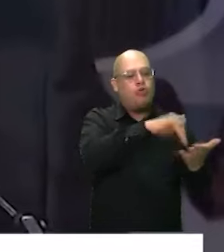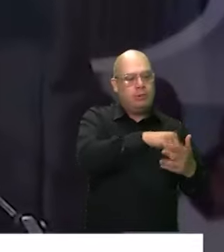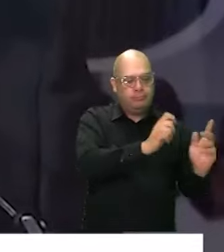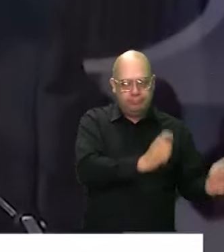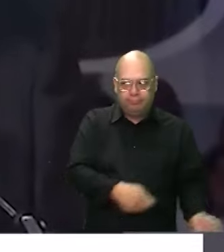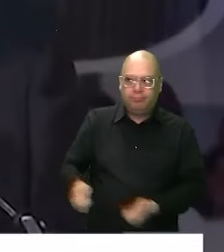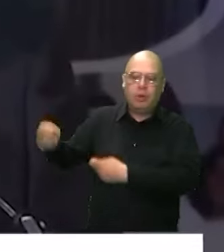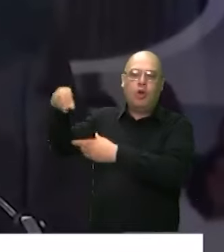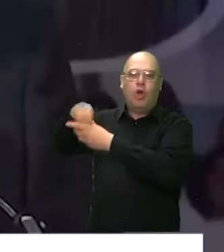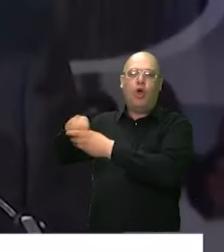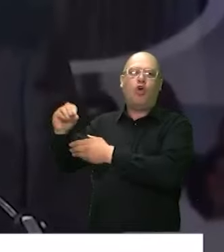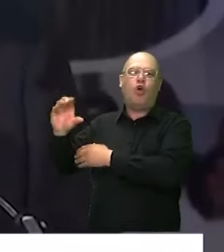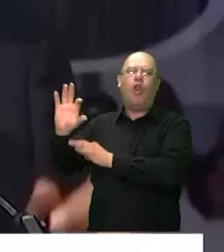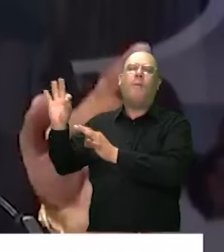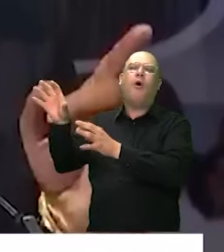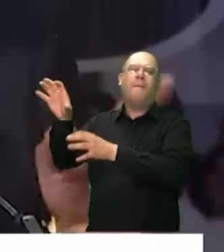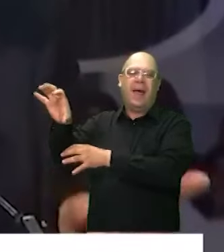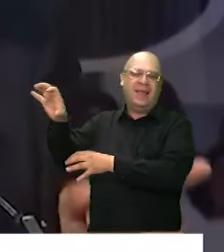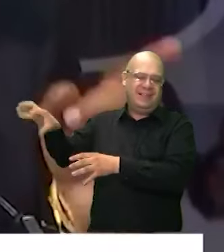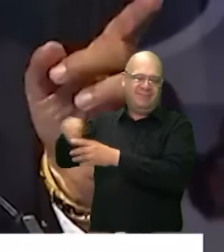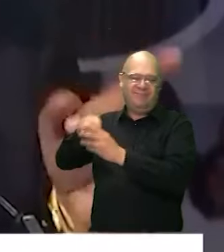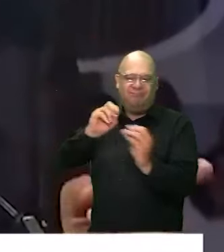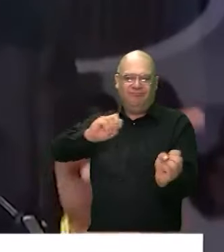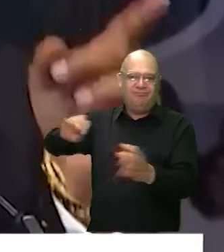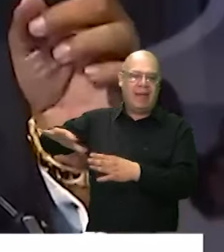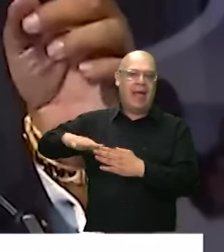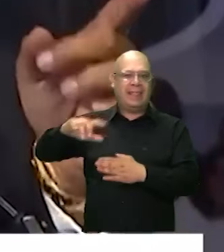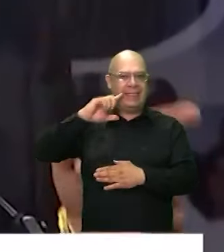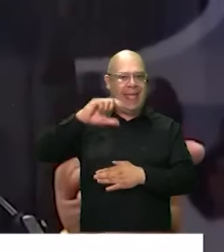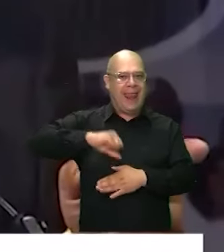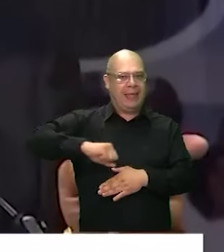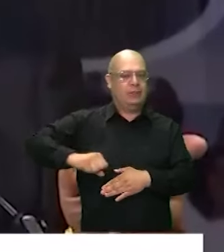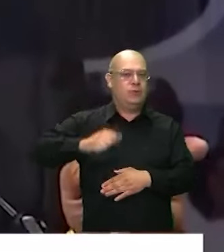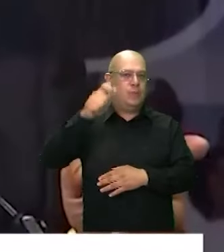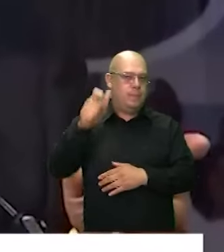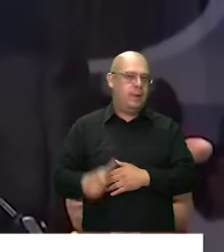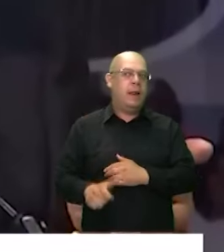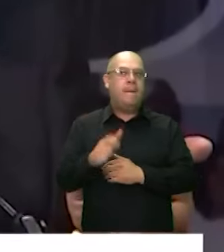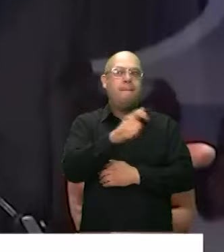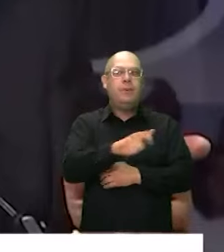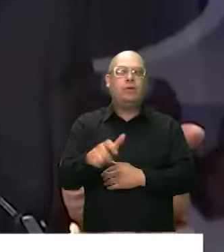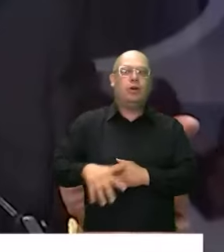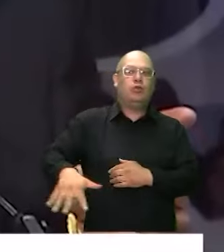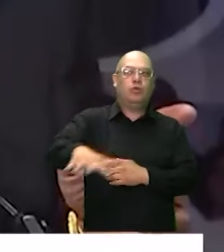apego a los derechos humanos de todas las personas que están allí